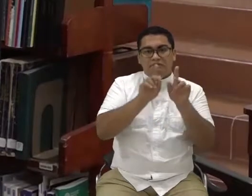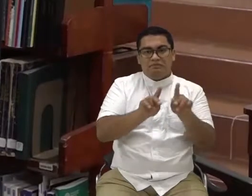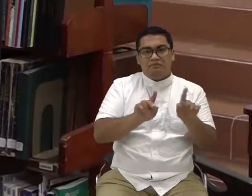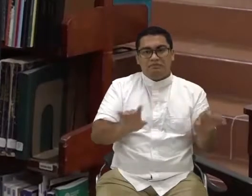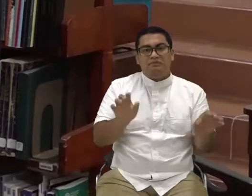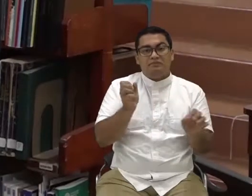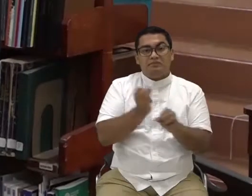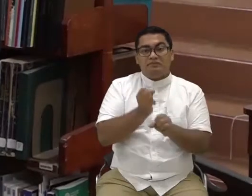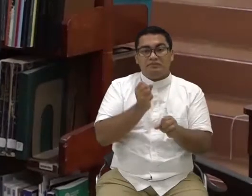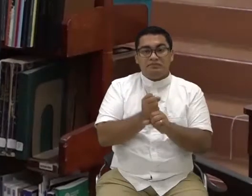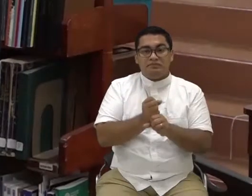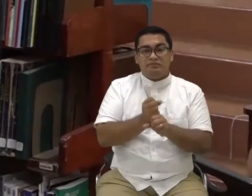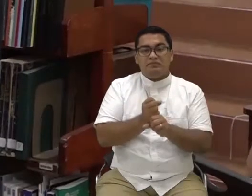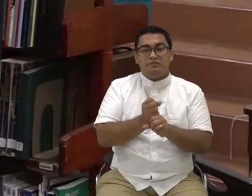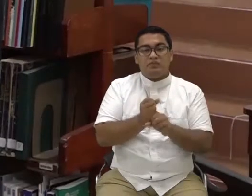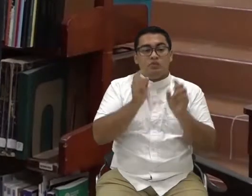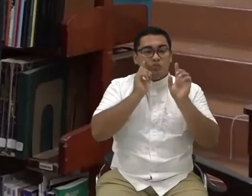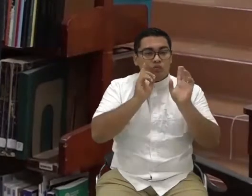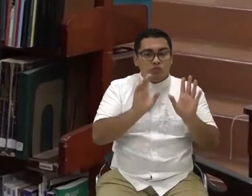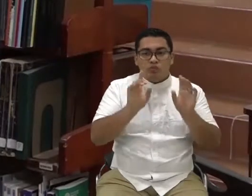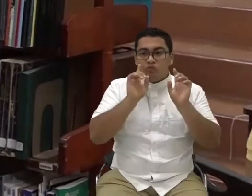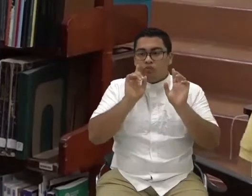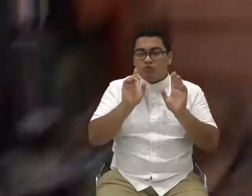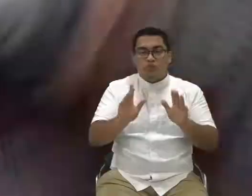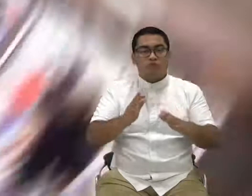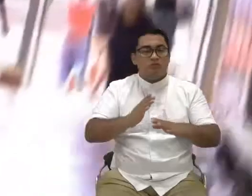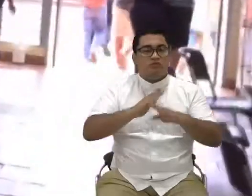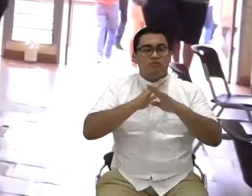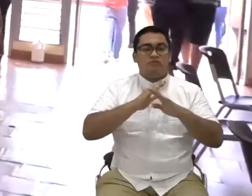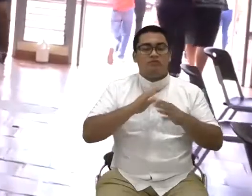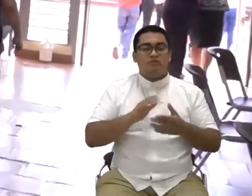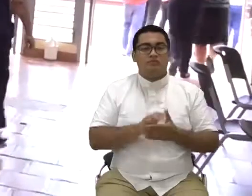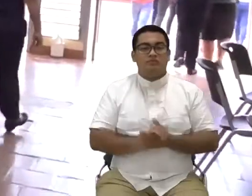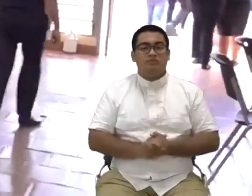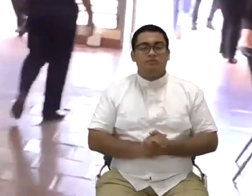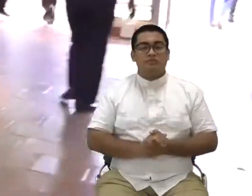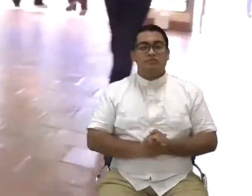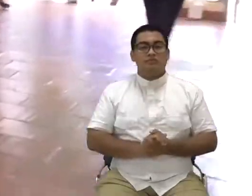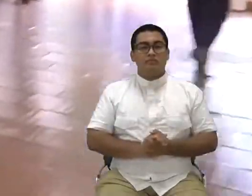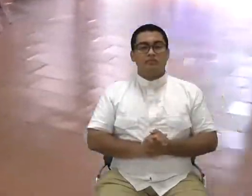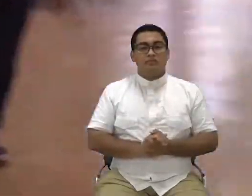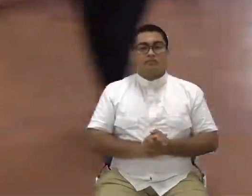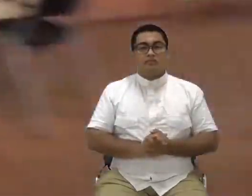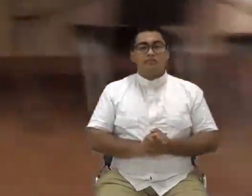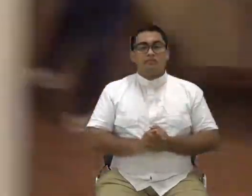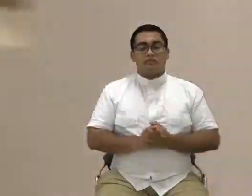de trabajo de higiene y seguridad ocupacional.